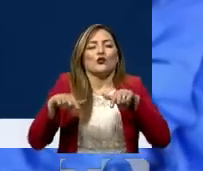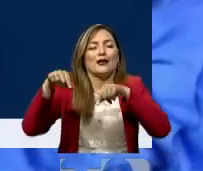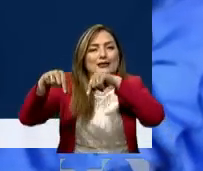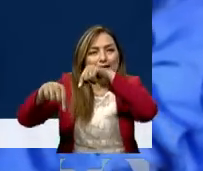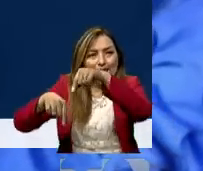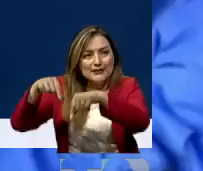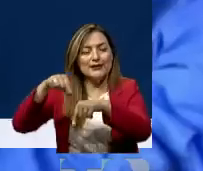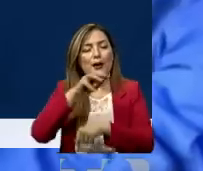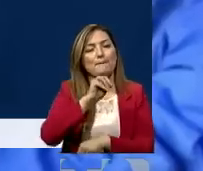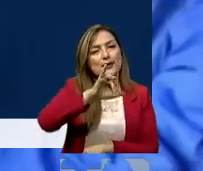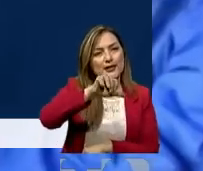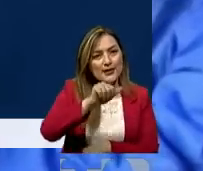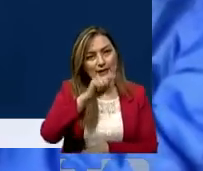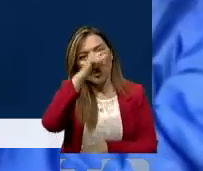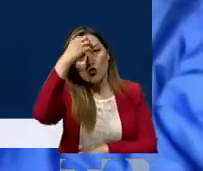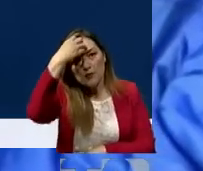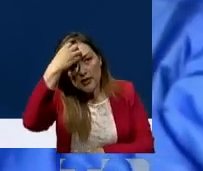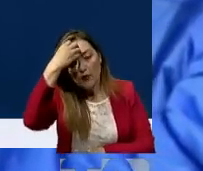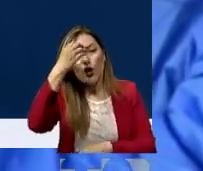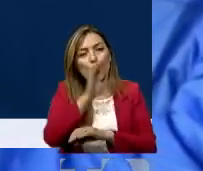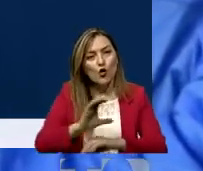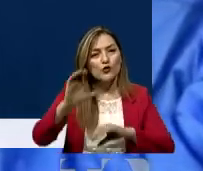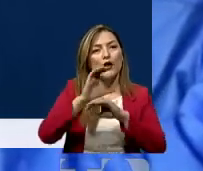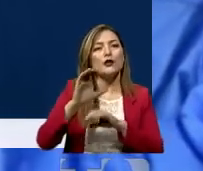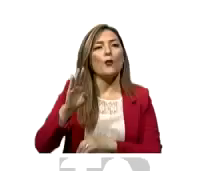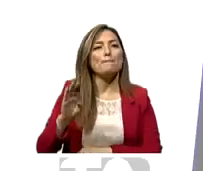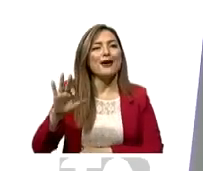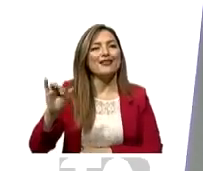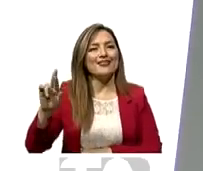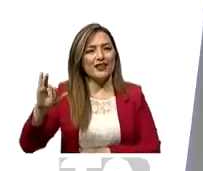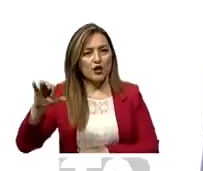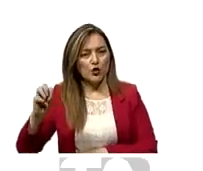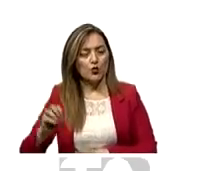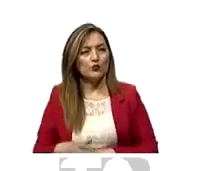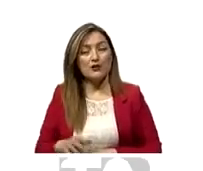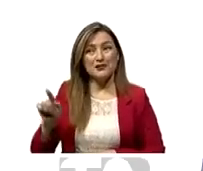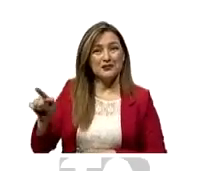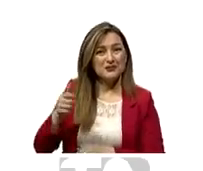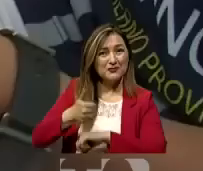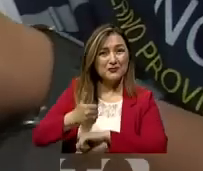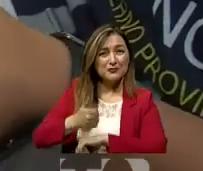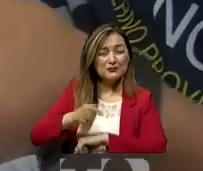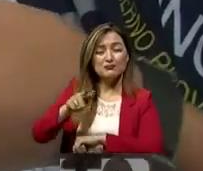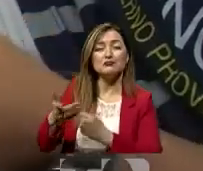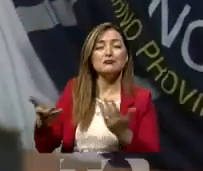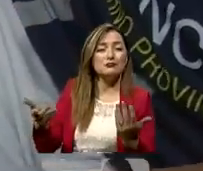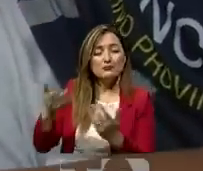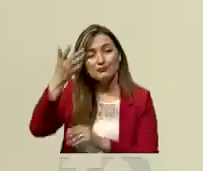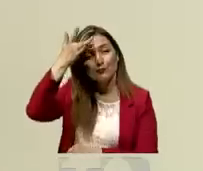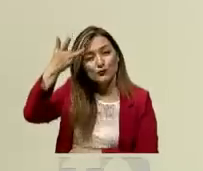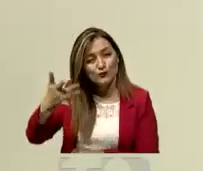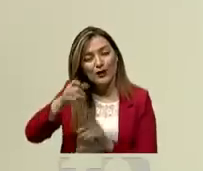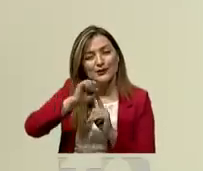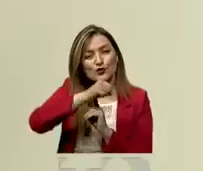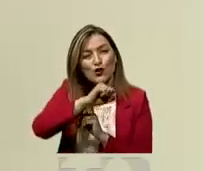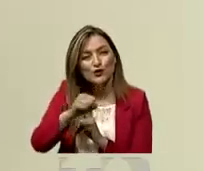Quinche, Mejía, Rumiñahui, El Condado y Beaterio. De acuerdo a las autoridades, esta iniciativa se adoptó también por la